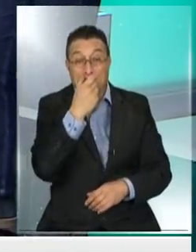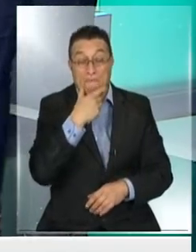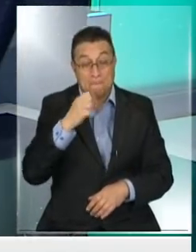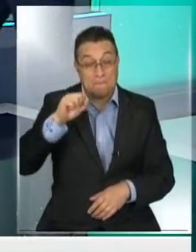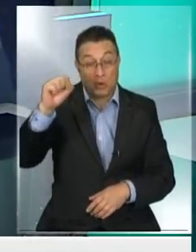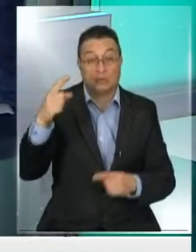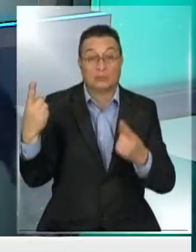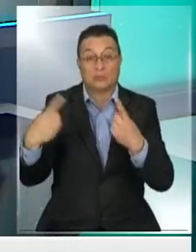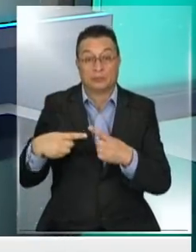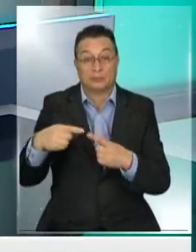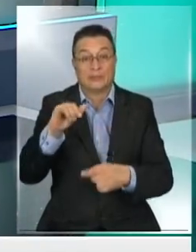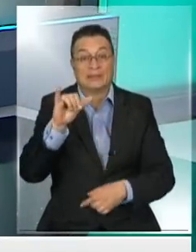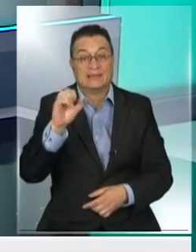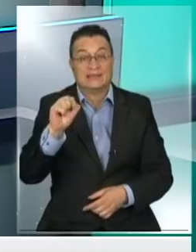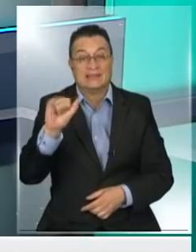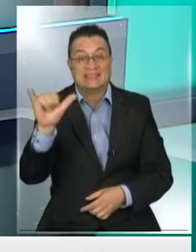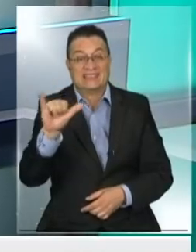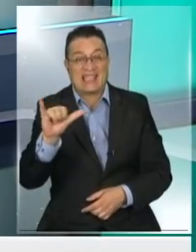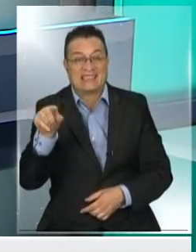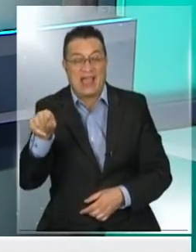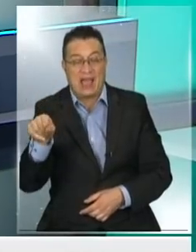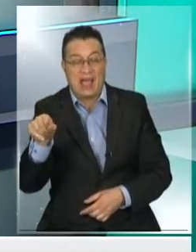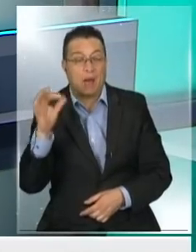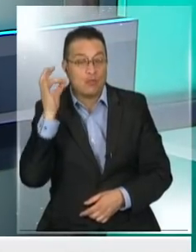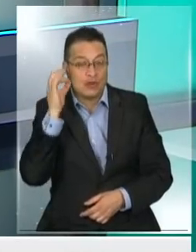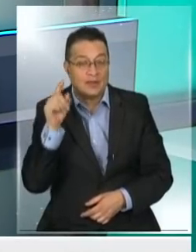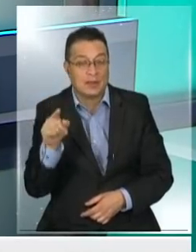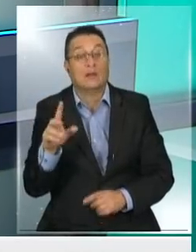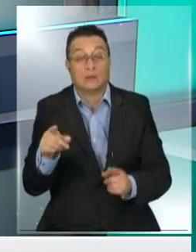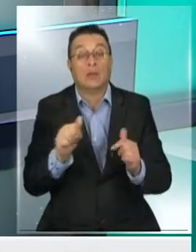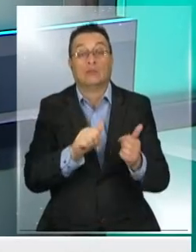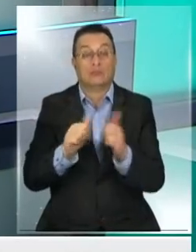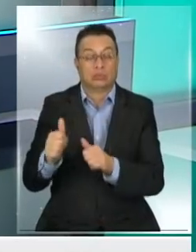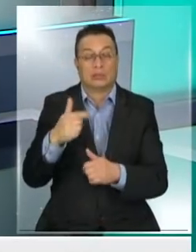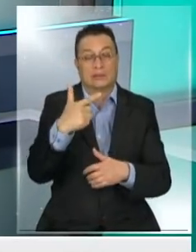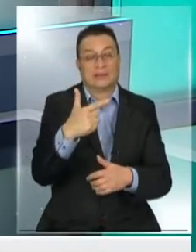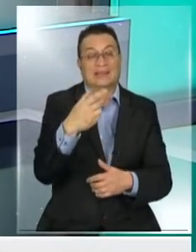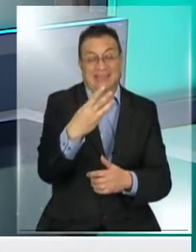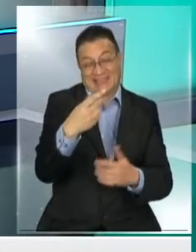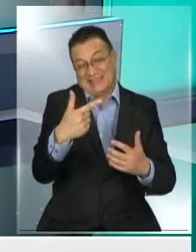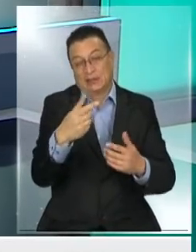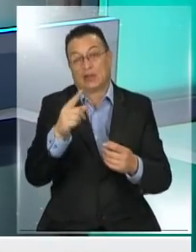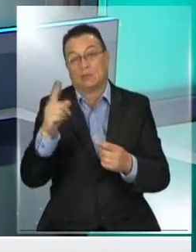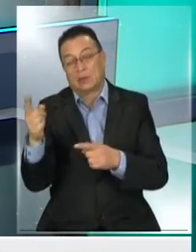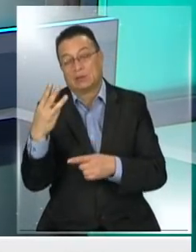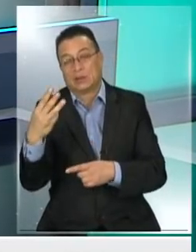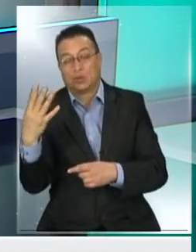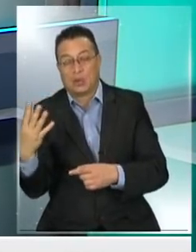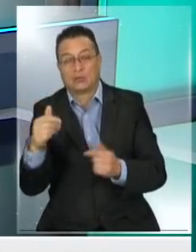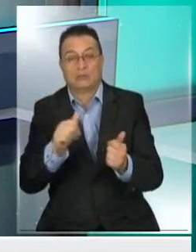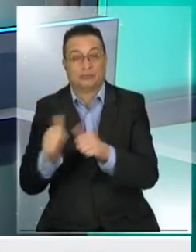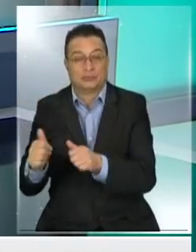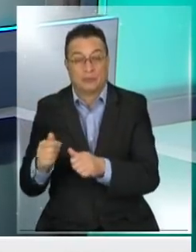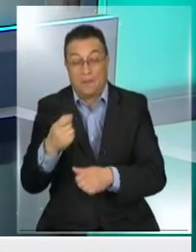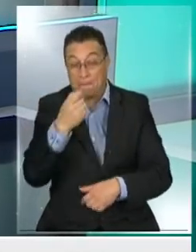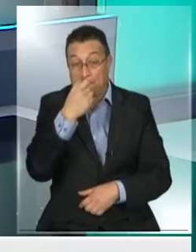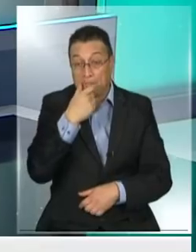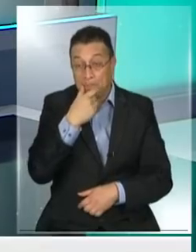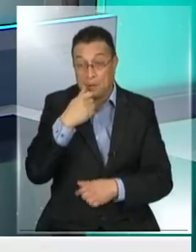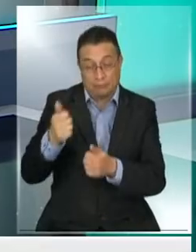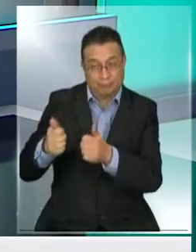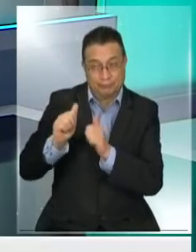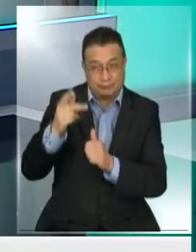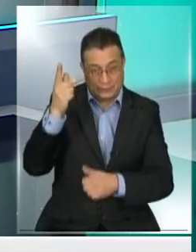a Yasna Proboste. Él le ganaría a Yasna Proboste 37 contra 34%. Es decir, Boric pierde frente a